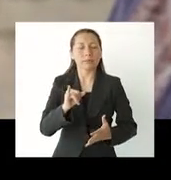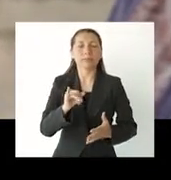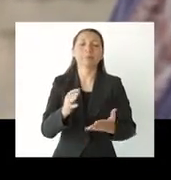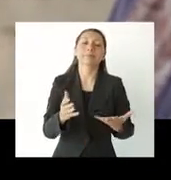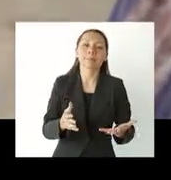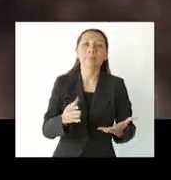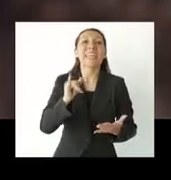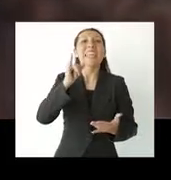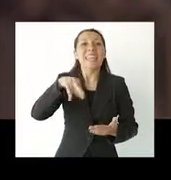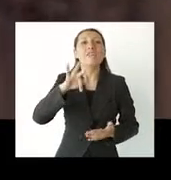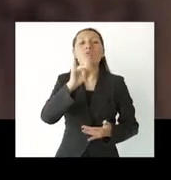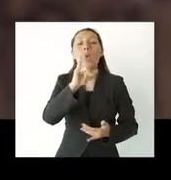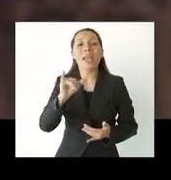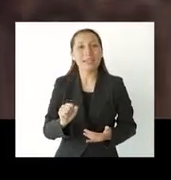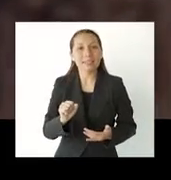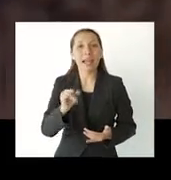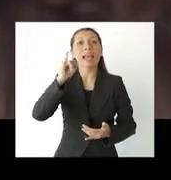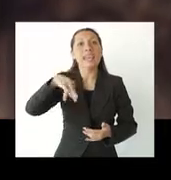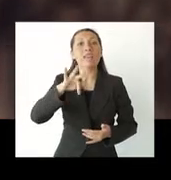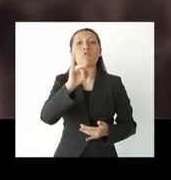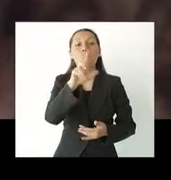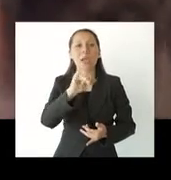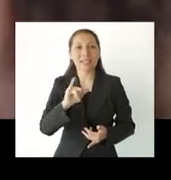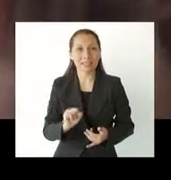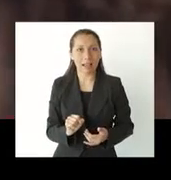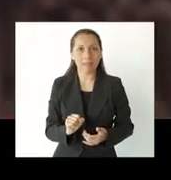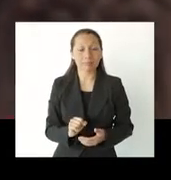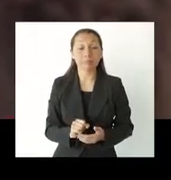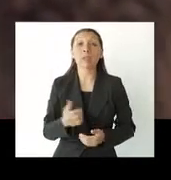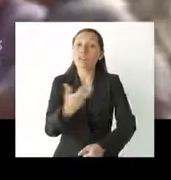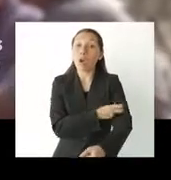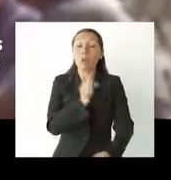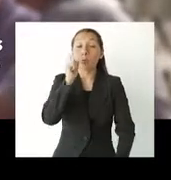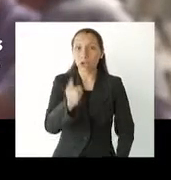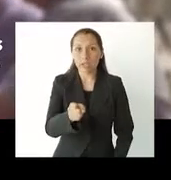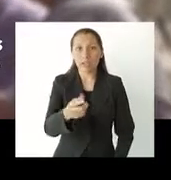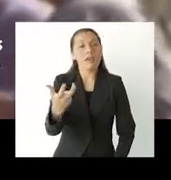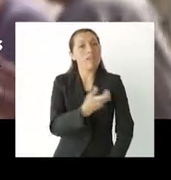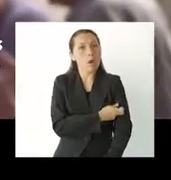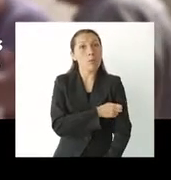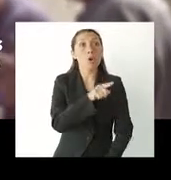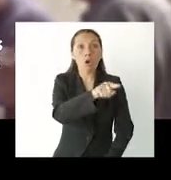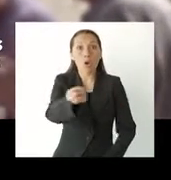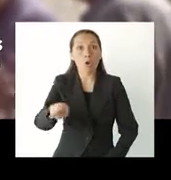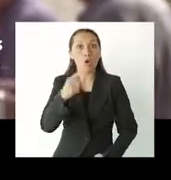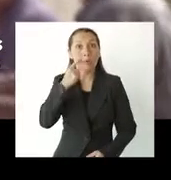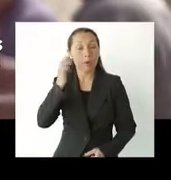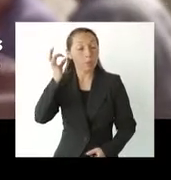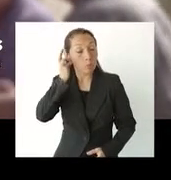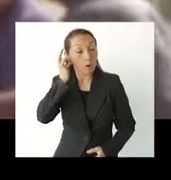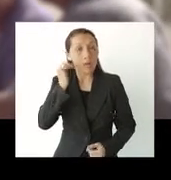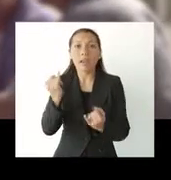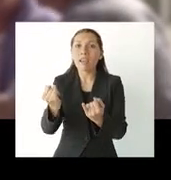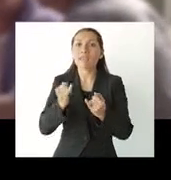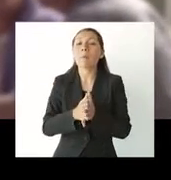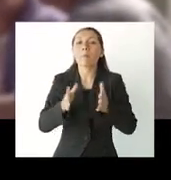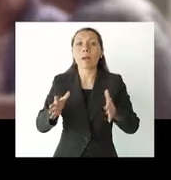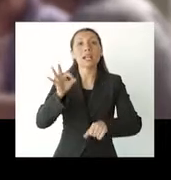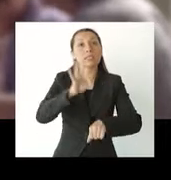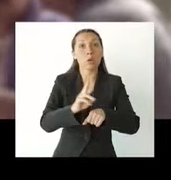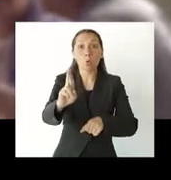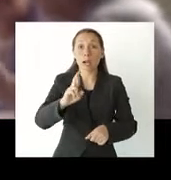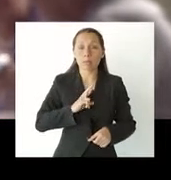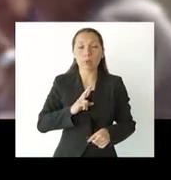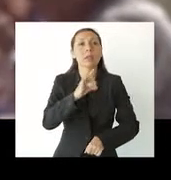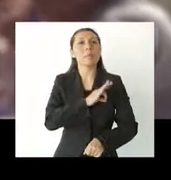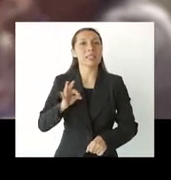la influenza Influenza, Javi, influenza Vacunate por ti, vacunate por ellos y ellas Infórmate